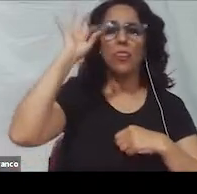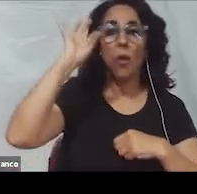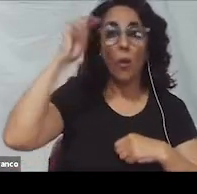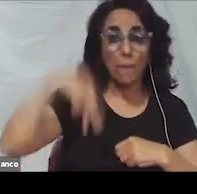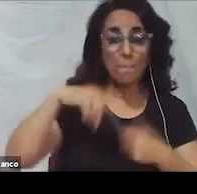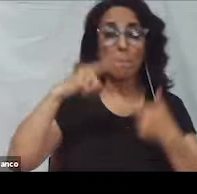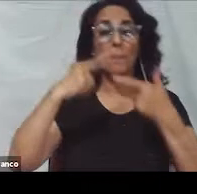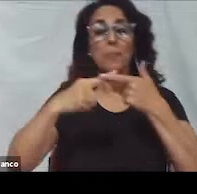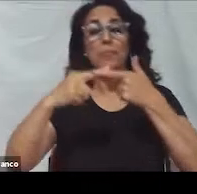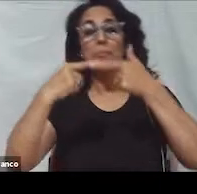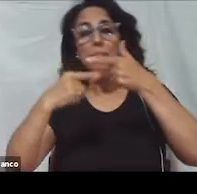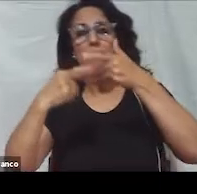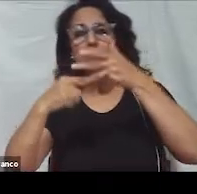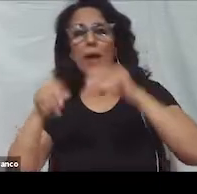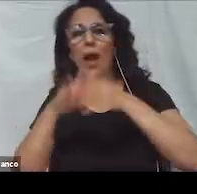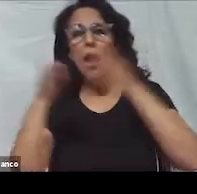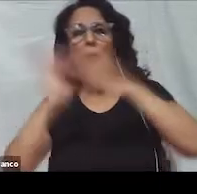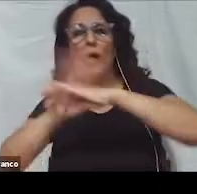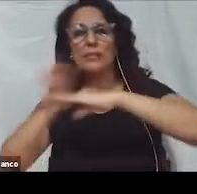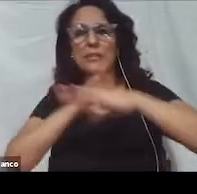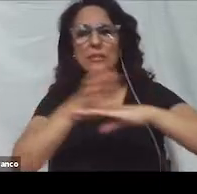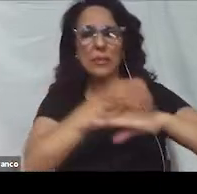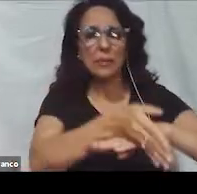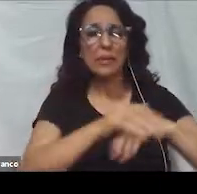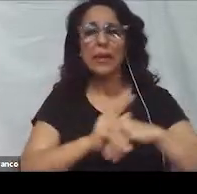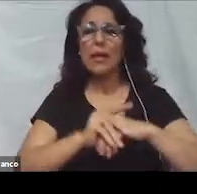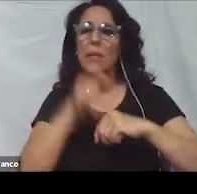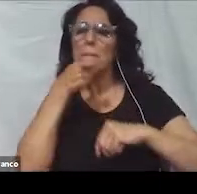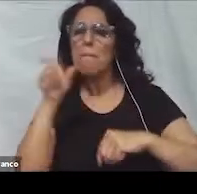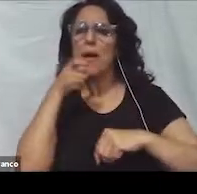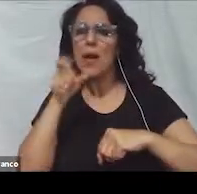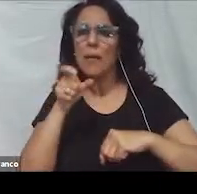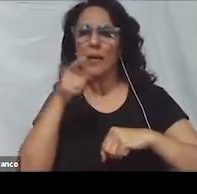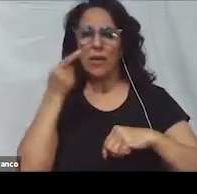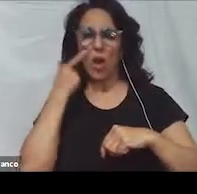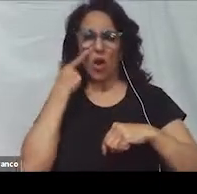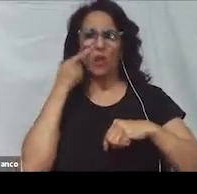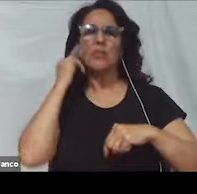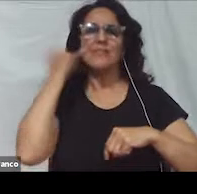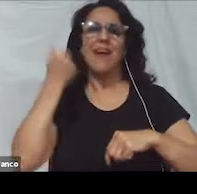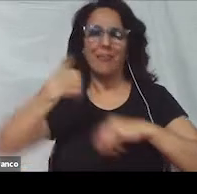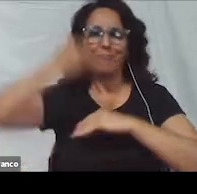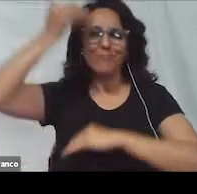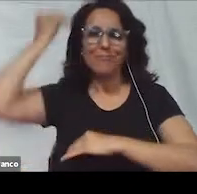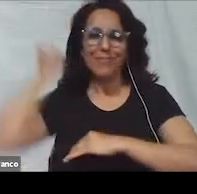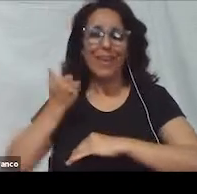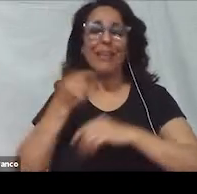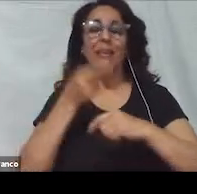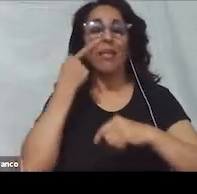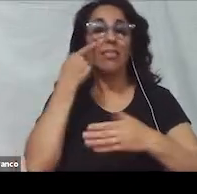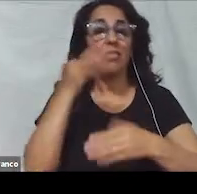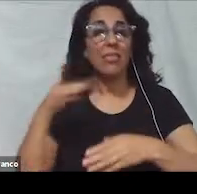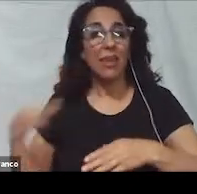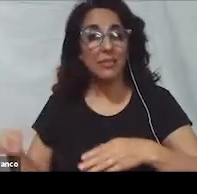árbol de accesibilidad, que si ya vienen desarrollando quizás son palabras que les son familiares, y bueno, vamos a ver un poco de testing